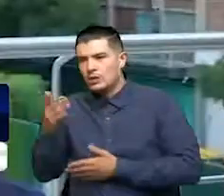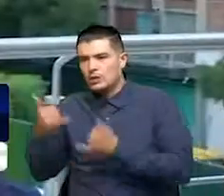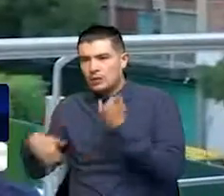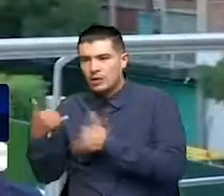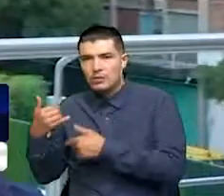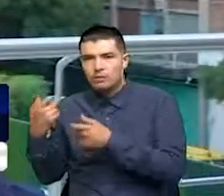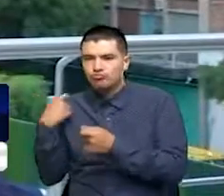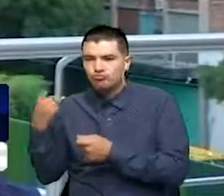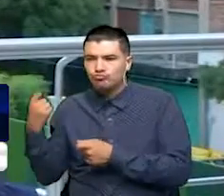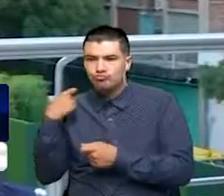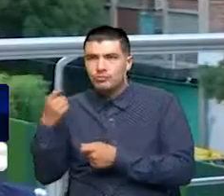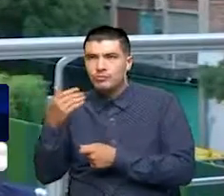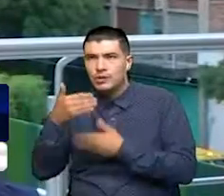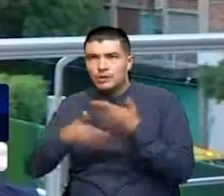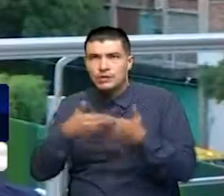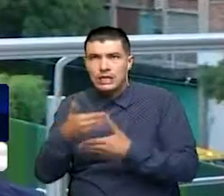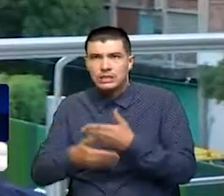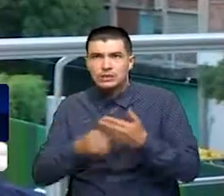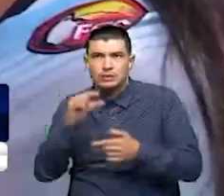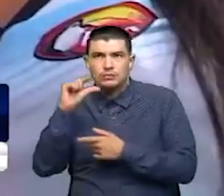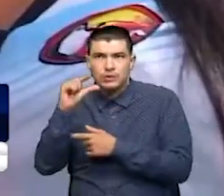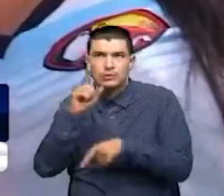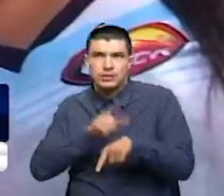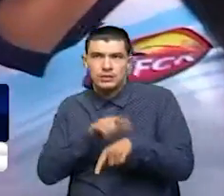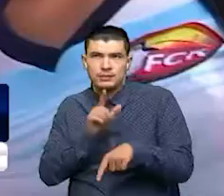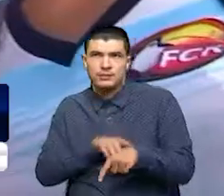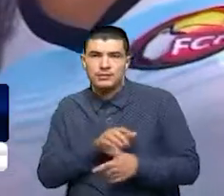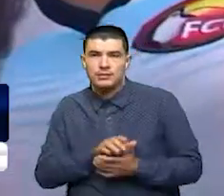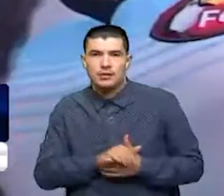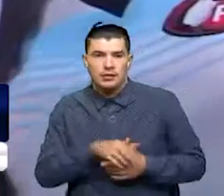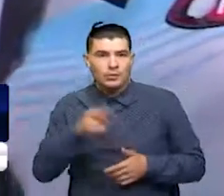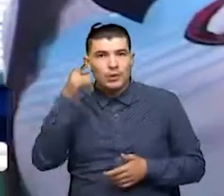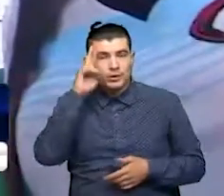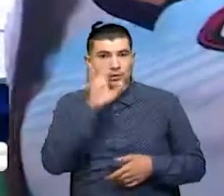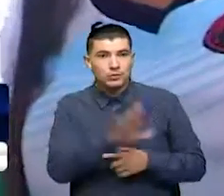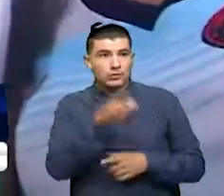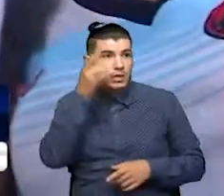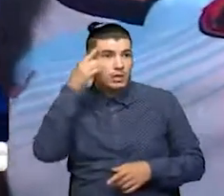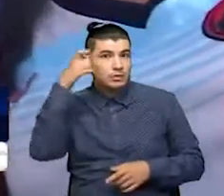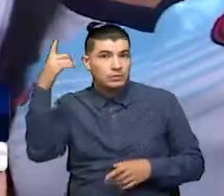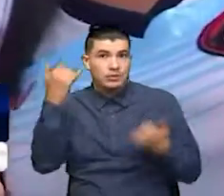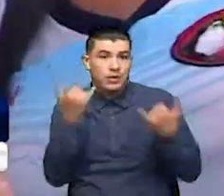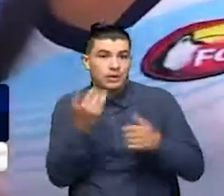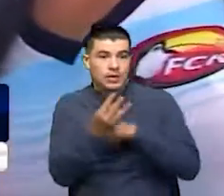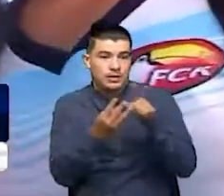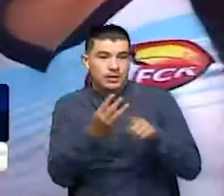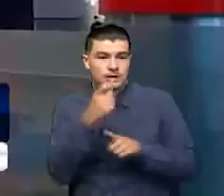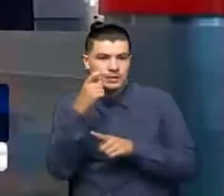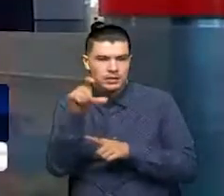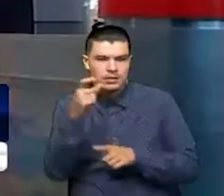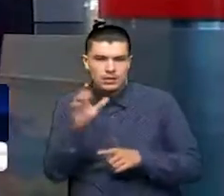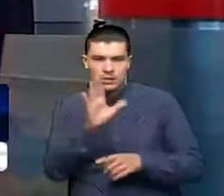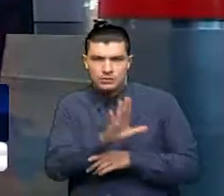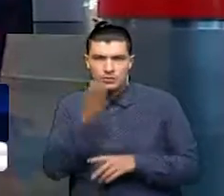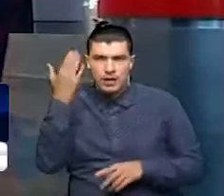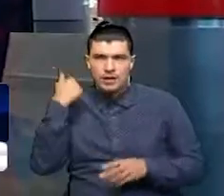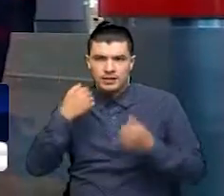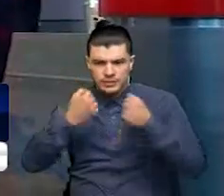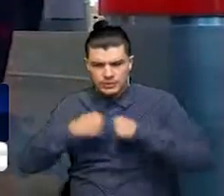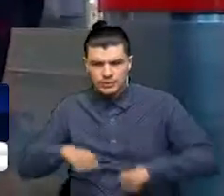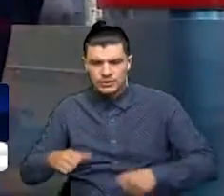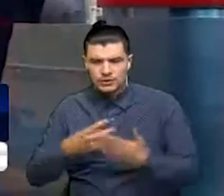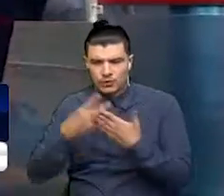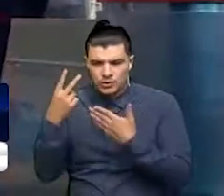jugadoras que llevan procesos un poco más cortos el sueño que hoy tienen estas 3 cucuteñas ha sido fruto del trabajo y del proyecto